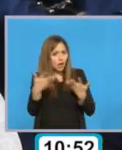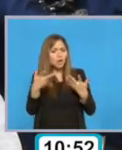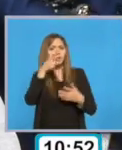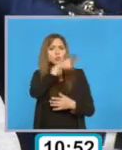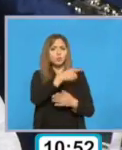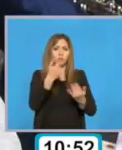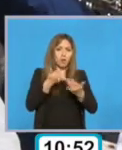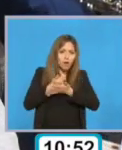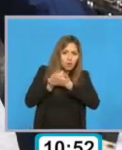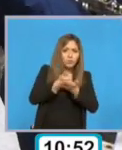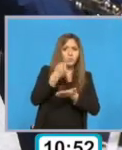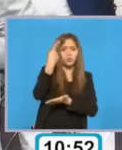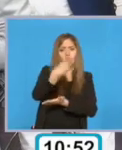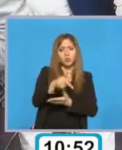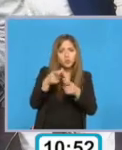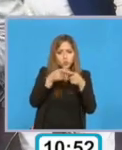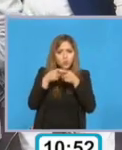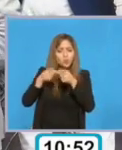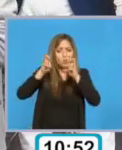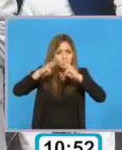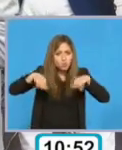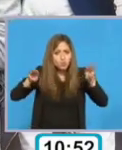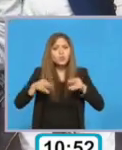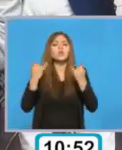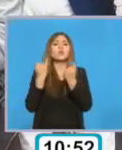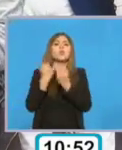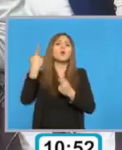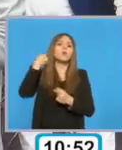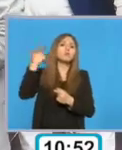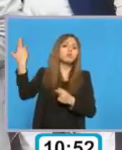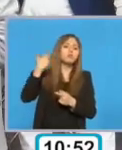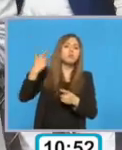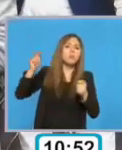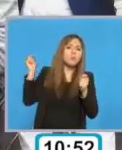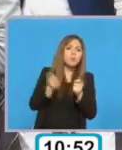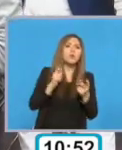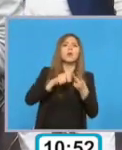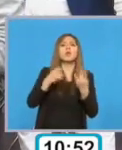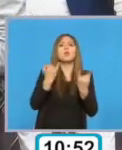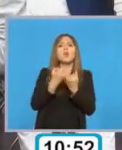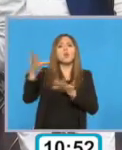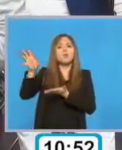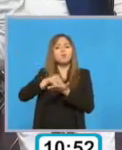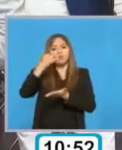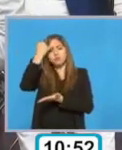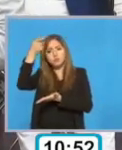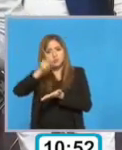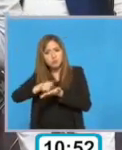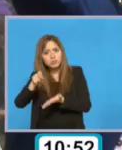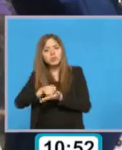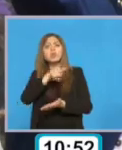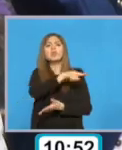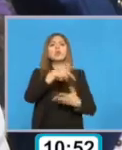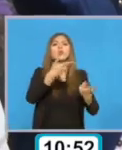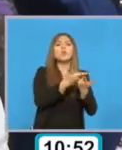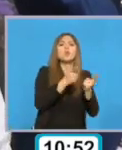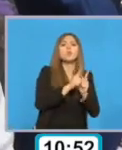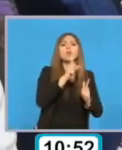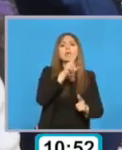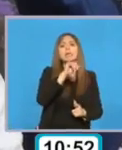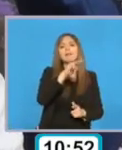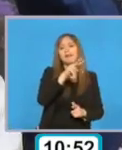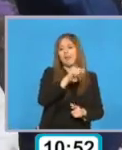tu música, que estás al pendiente ahí de la banda, de obviamente los compositores, que sabemos que los Rivera han trabajado con muchos compositores, Espinoza